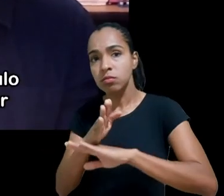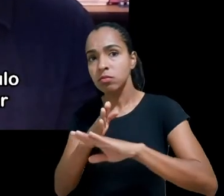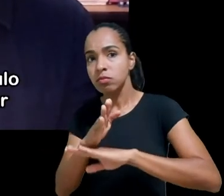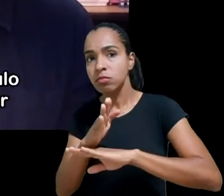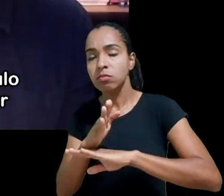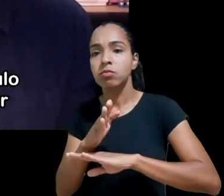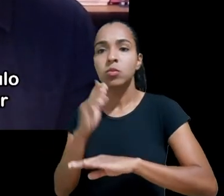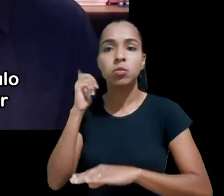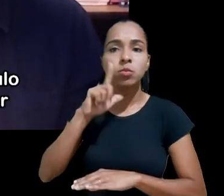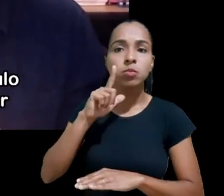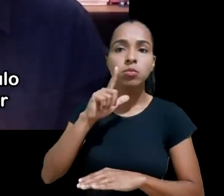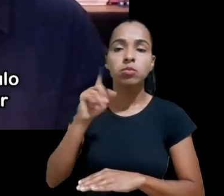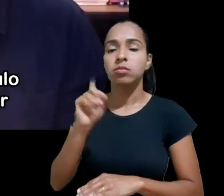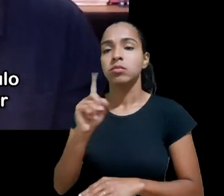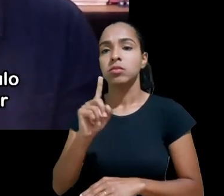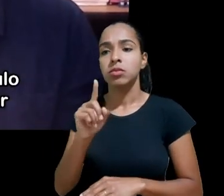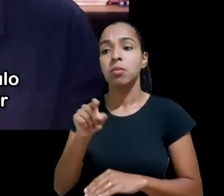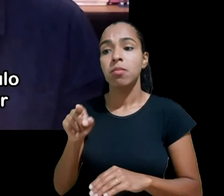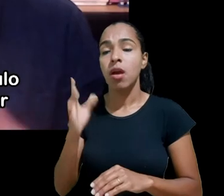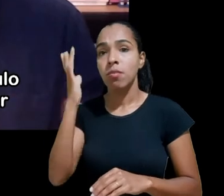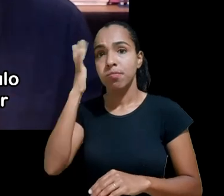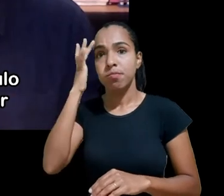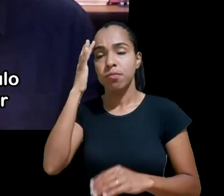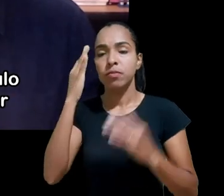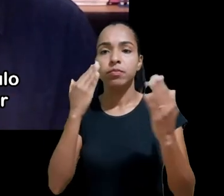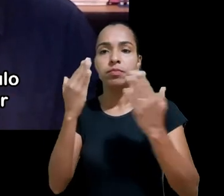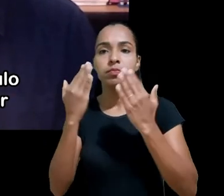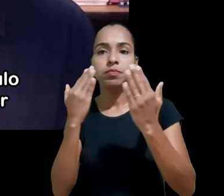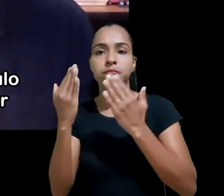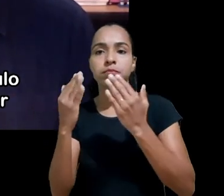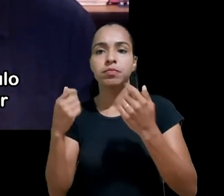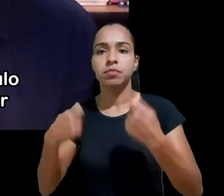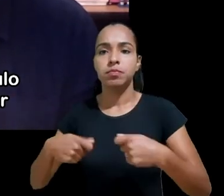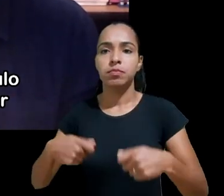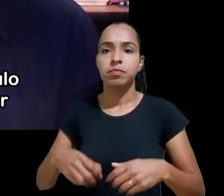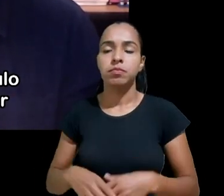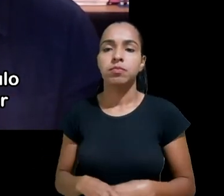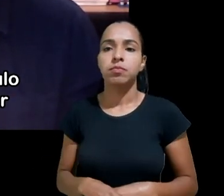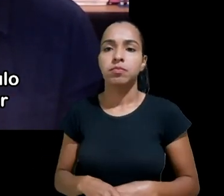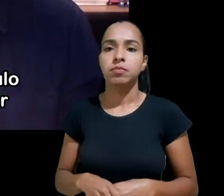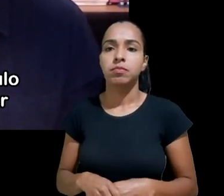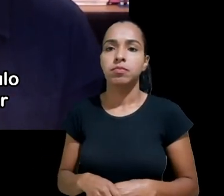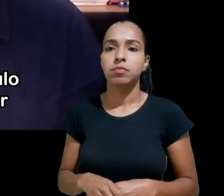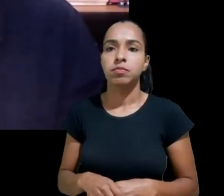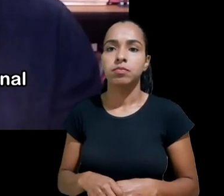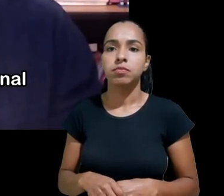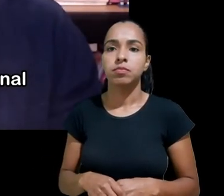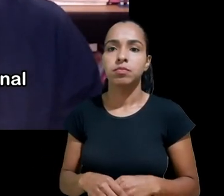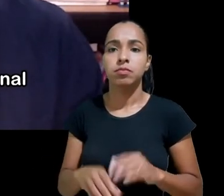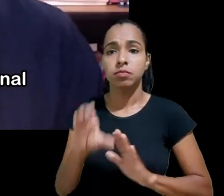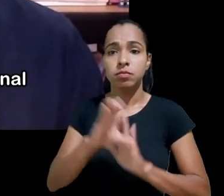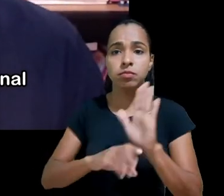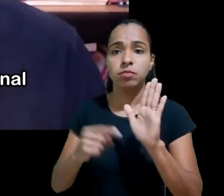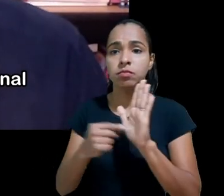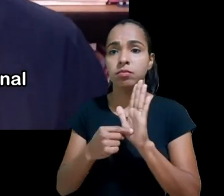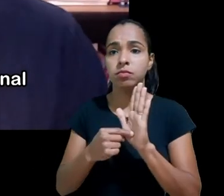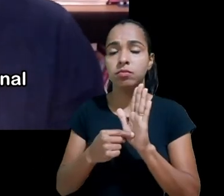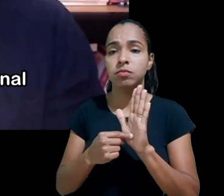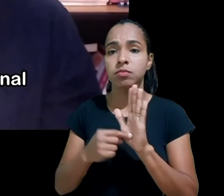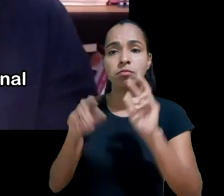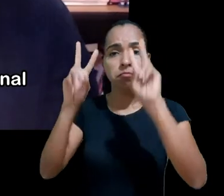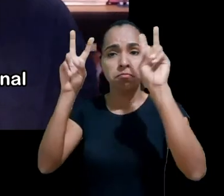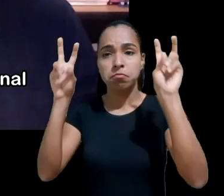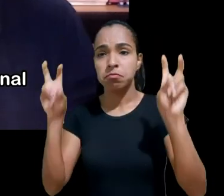habla de una reformulación del currículum en la educación formal para incorporar por ejemplo temas como